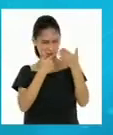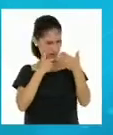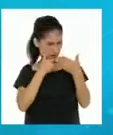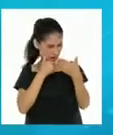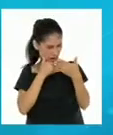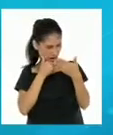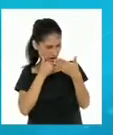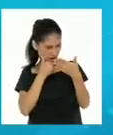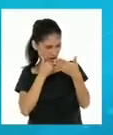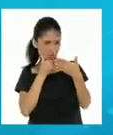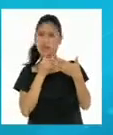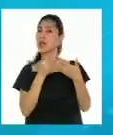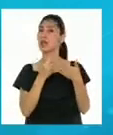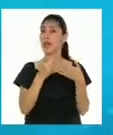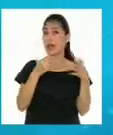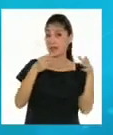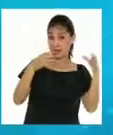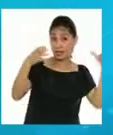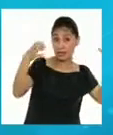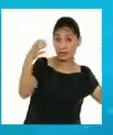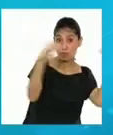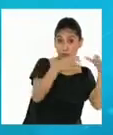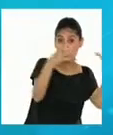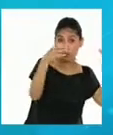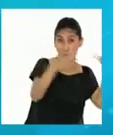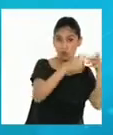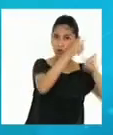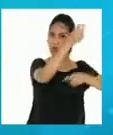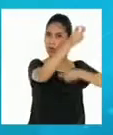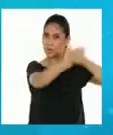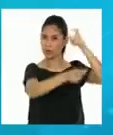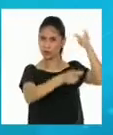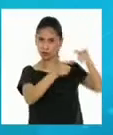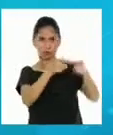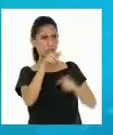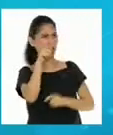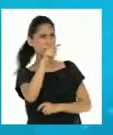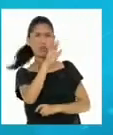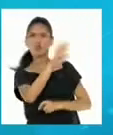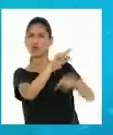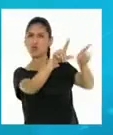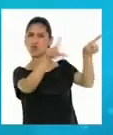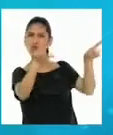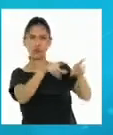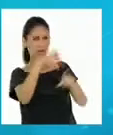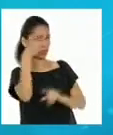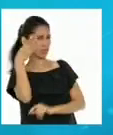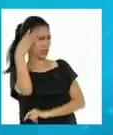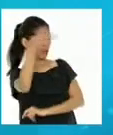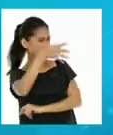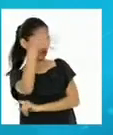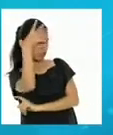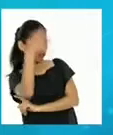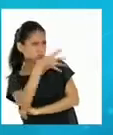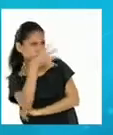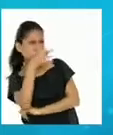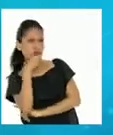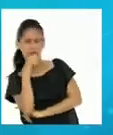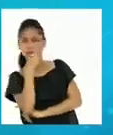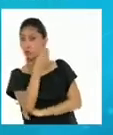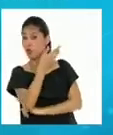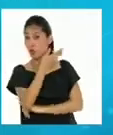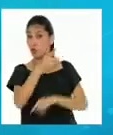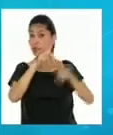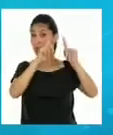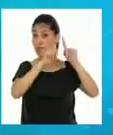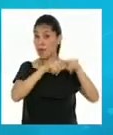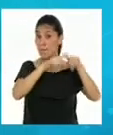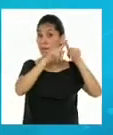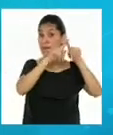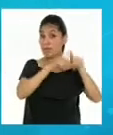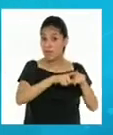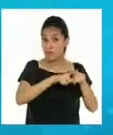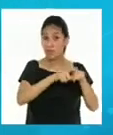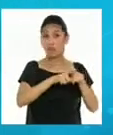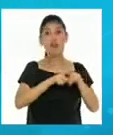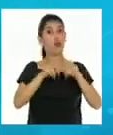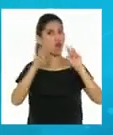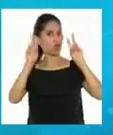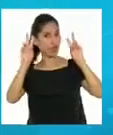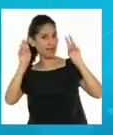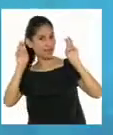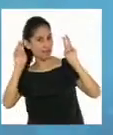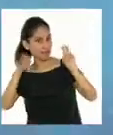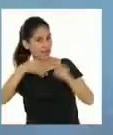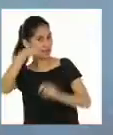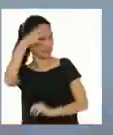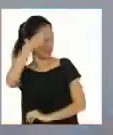población será estudiada para que los resultados nos permitan realizar inferencias sobre la población de estudio. Dependiendo del problema de investigación, la muestra puede